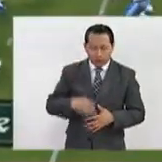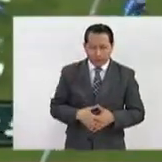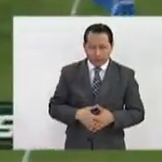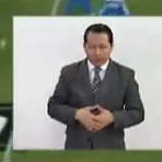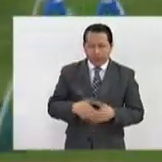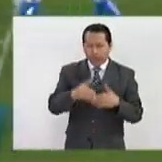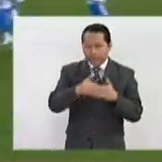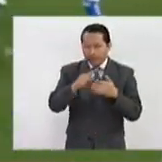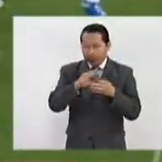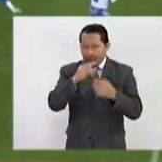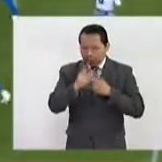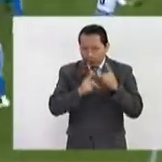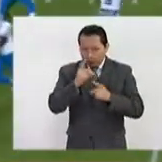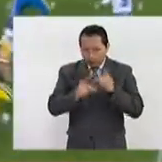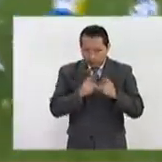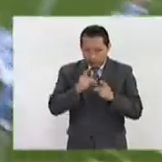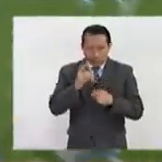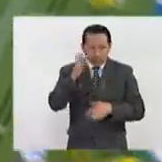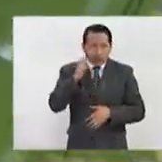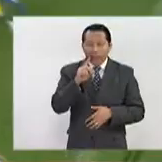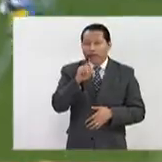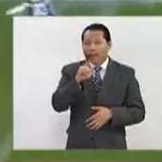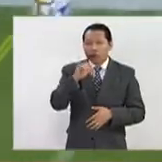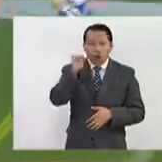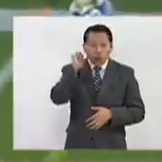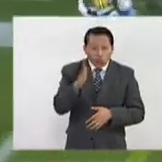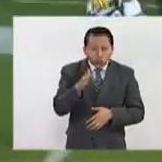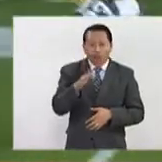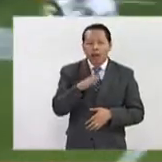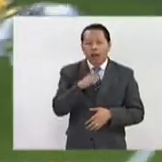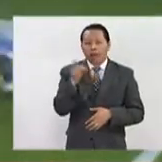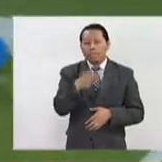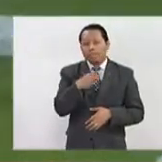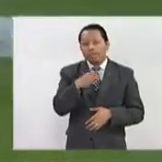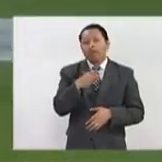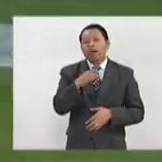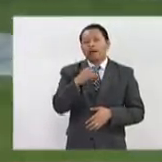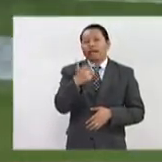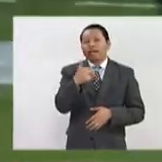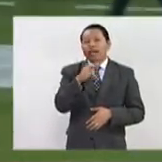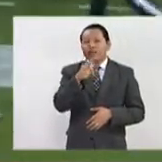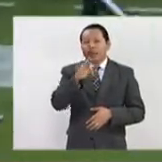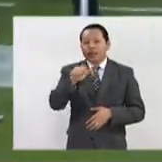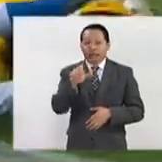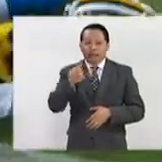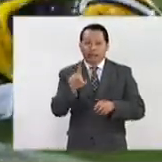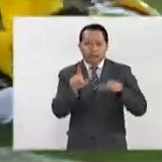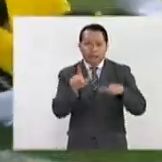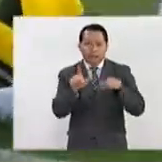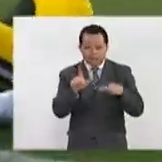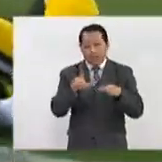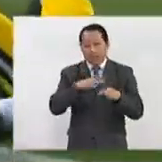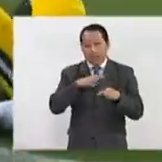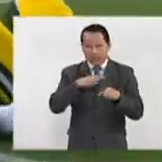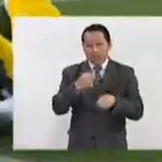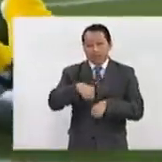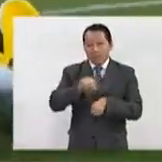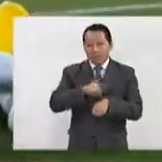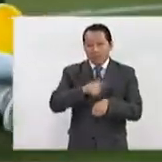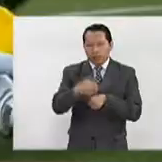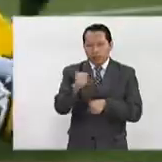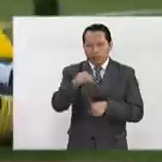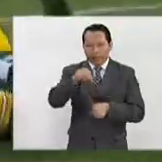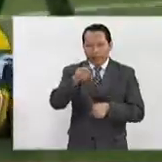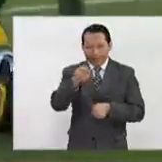Más adelante, en los deportes, los Leones de Detroit derrotaron a los Empacadores de Green Bay 30-17 en el cierre de la semana 9 de